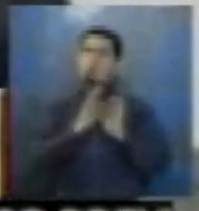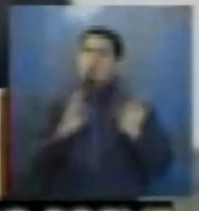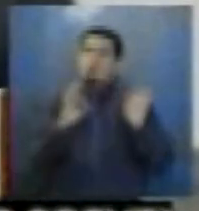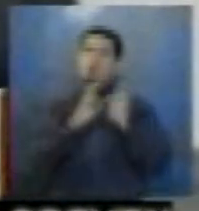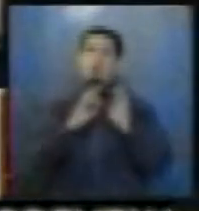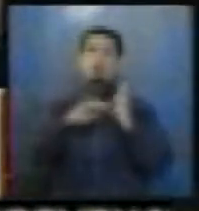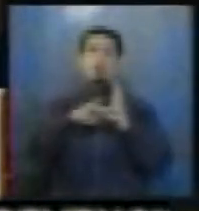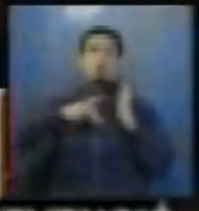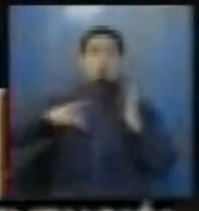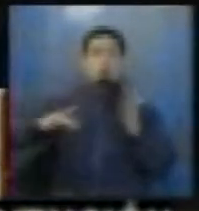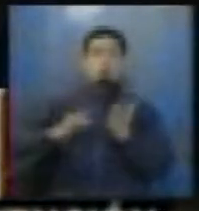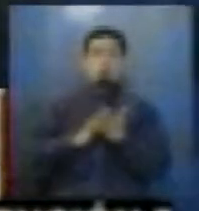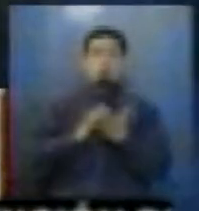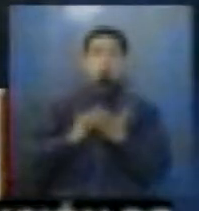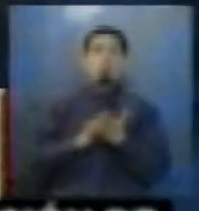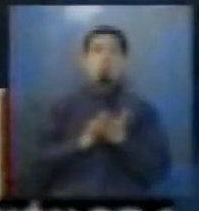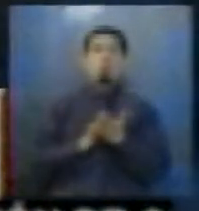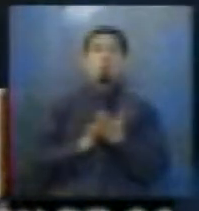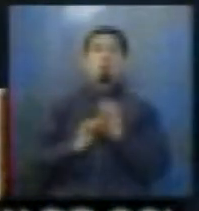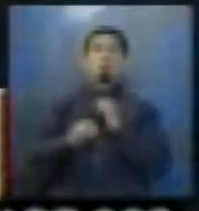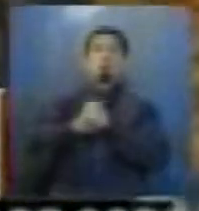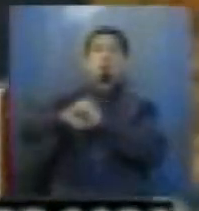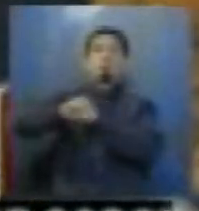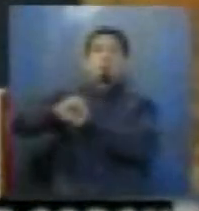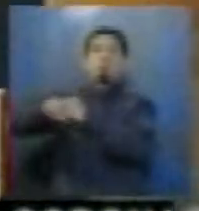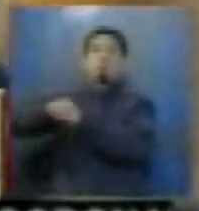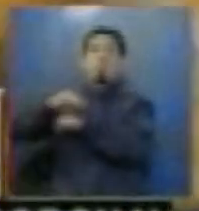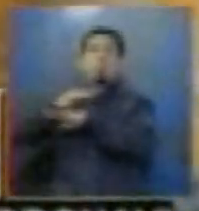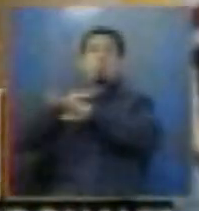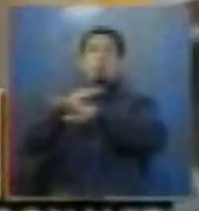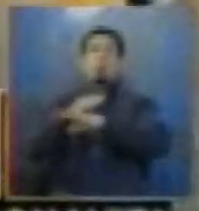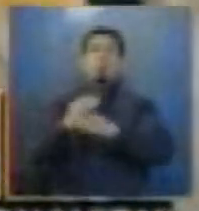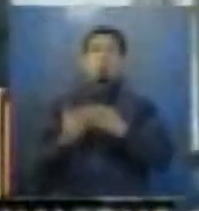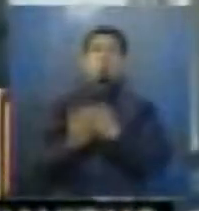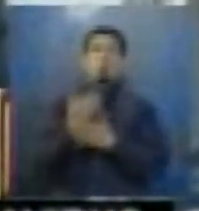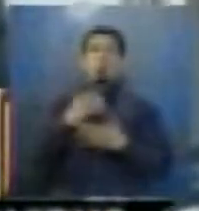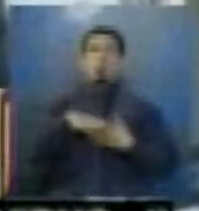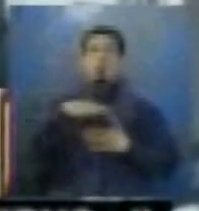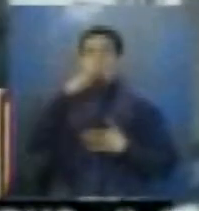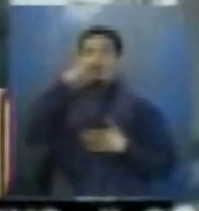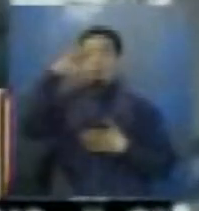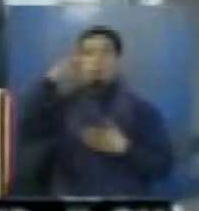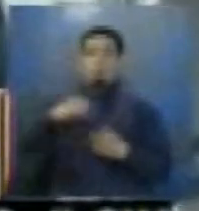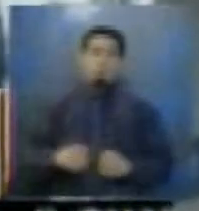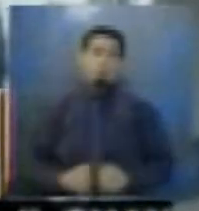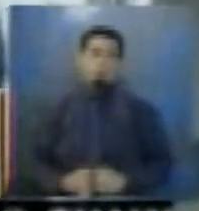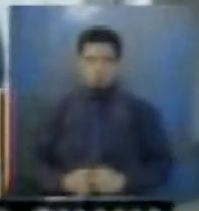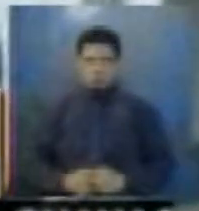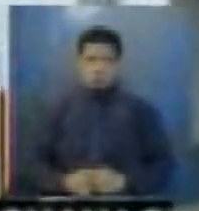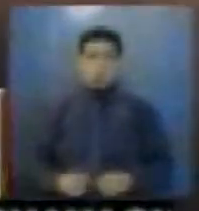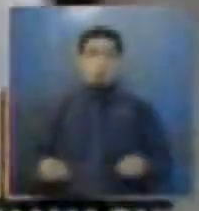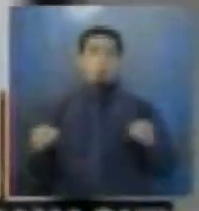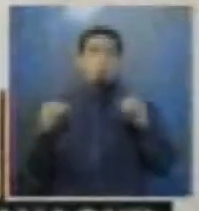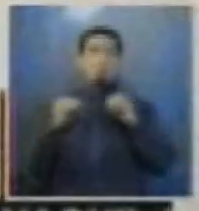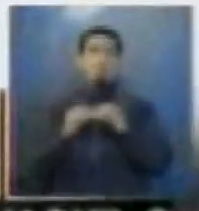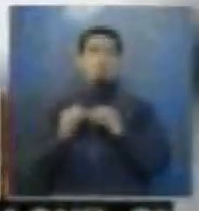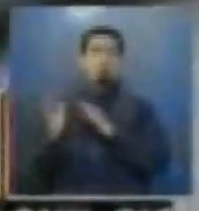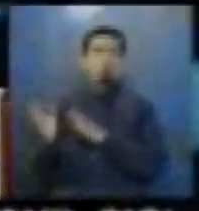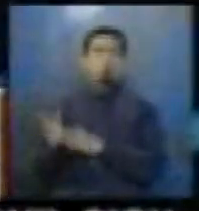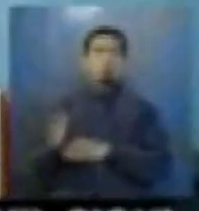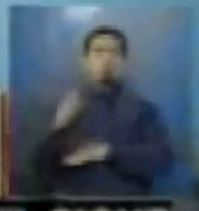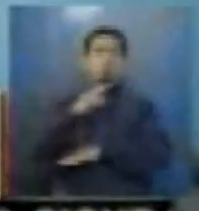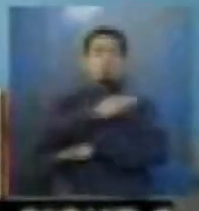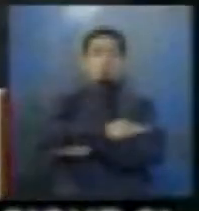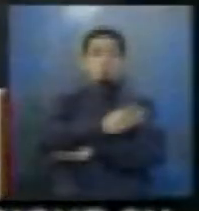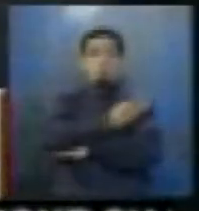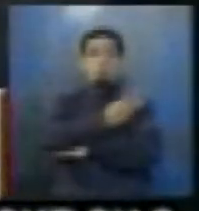herramientas digitales en las campañas de información y prevención del nuevo coronavirus. El evento se realizará de forma virtual